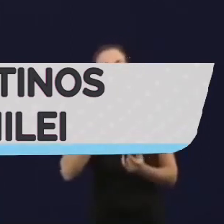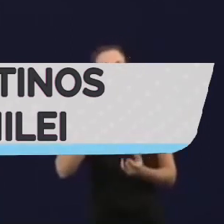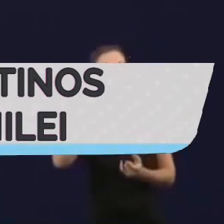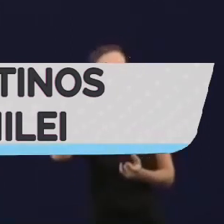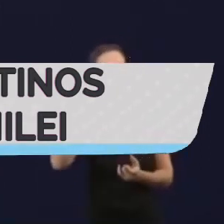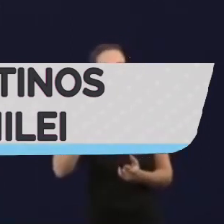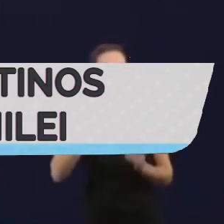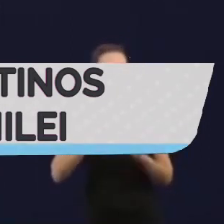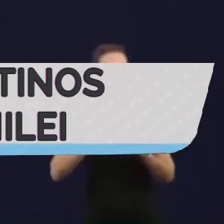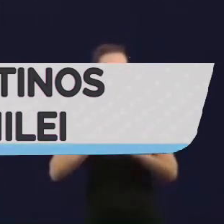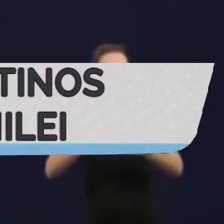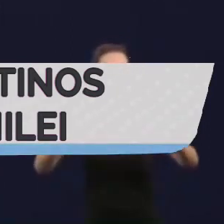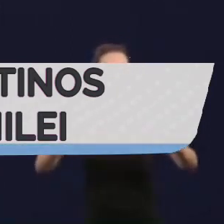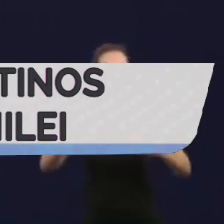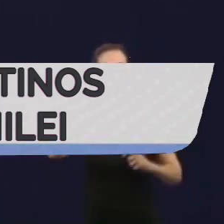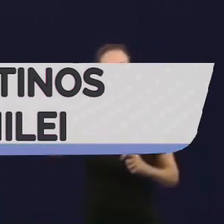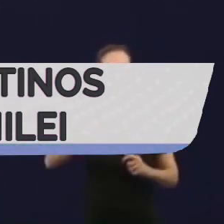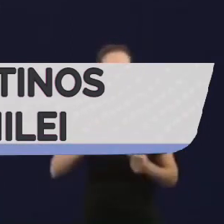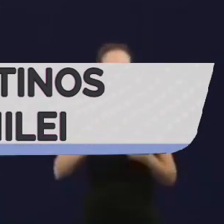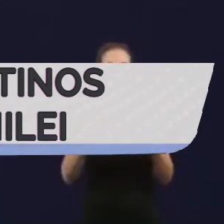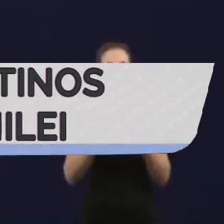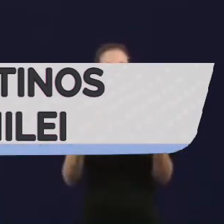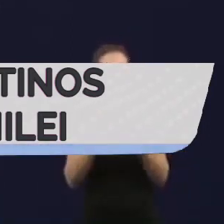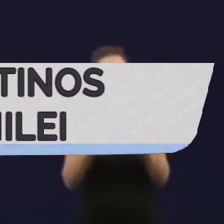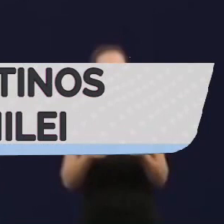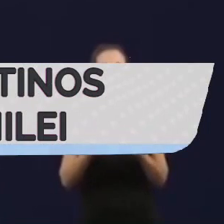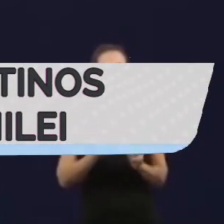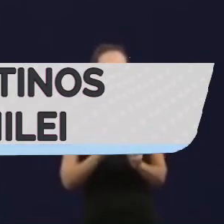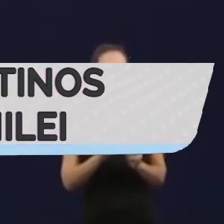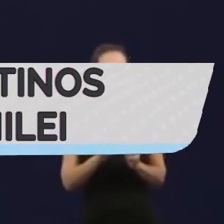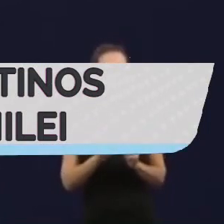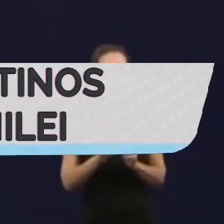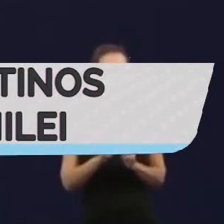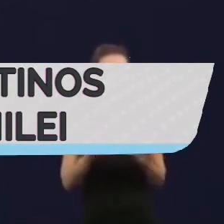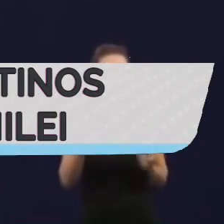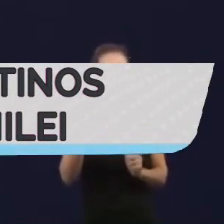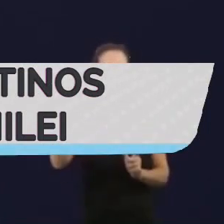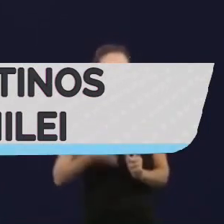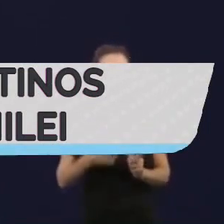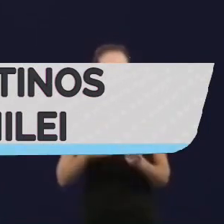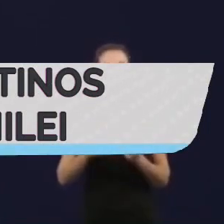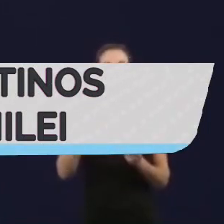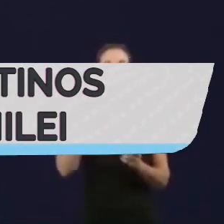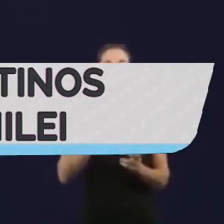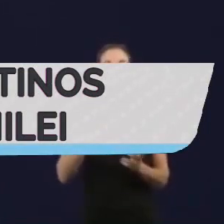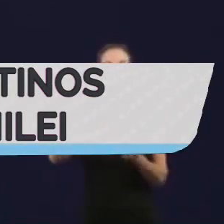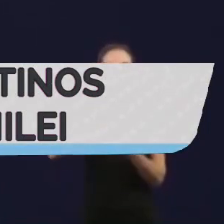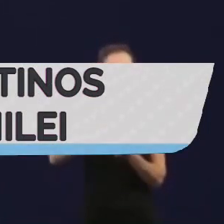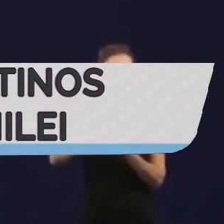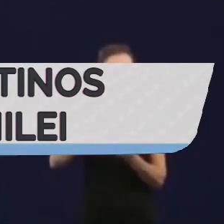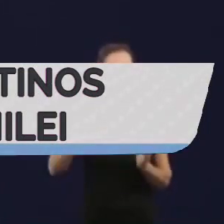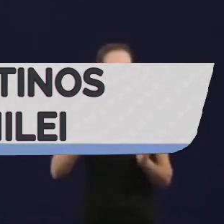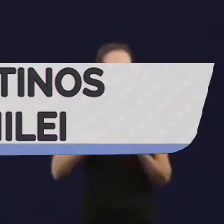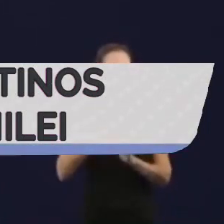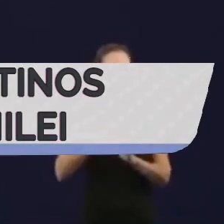torno al 8% los bonos recuperaron un 4% de su valor y el riesgo país está en Baja Por